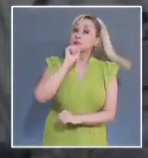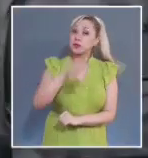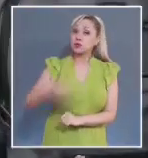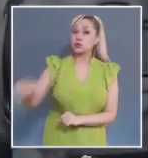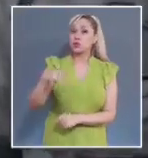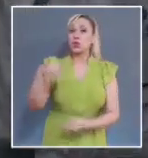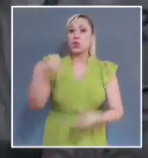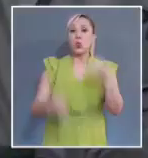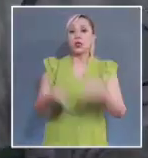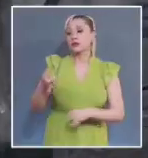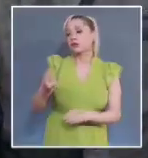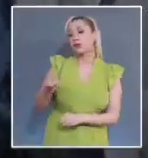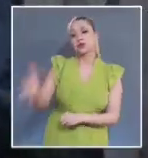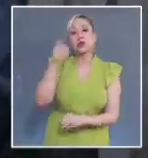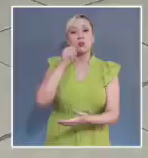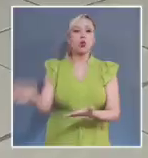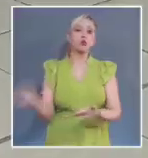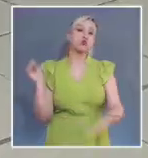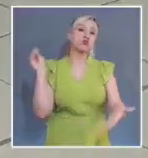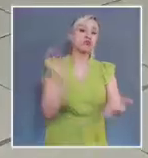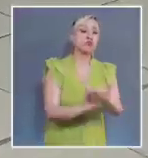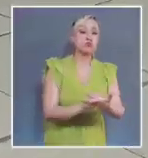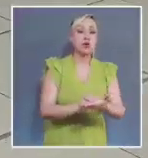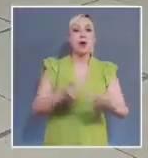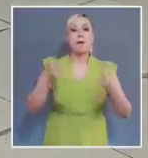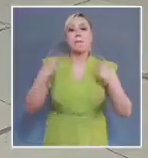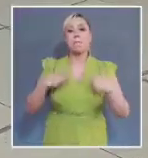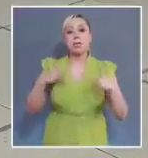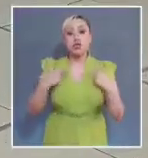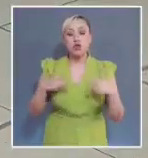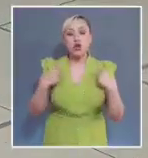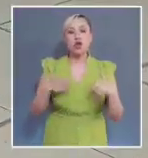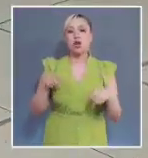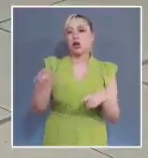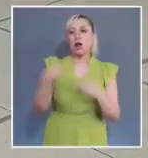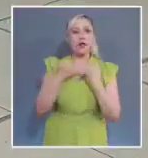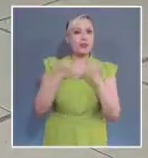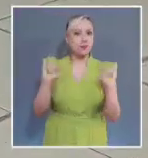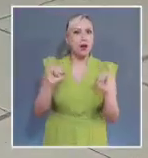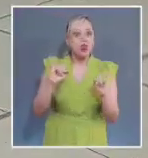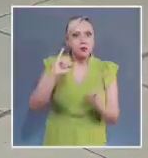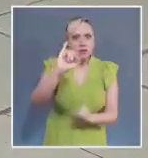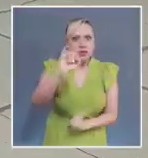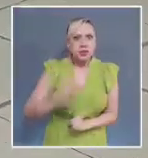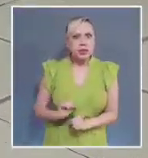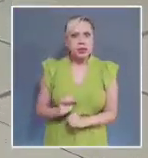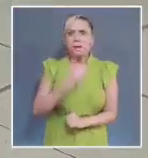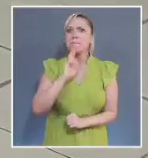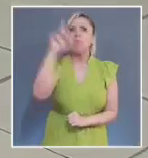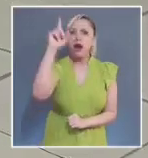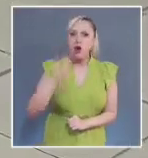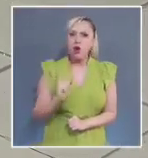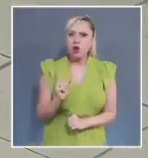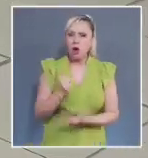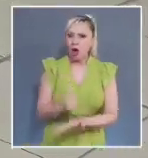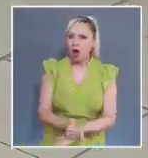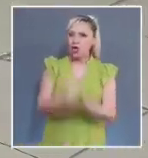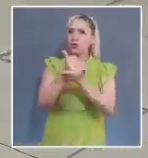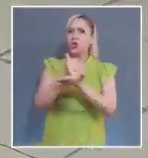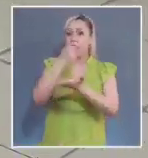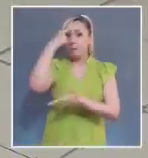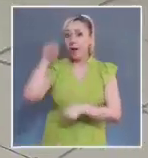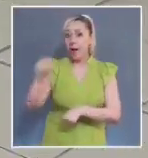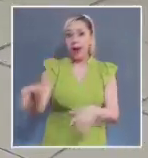sus resoluciones como personas con autonomía propia ayuda a comunicar a la sociedad la necesidad de un cambio en la visión de